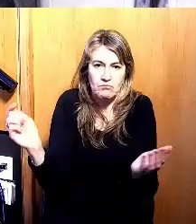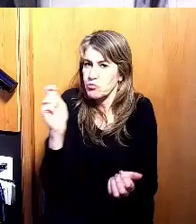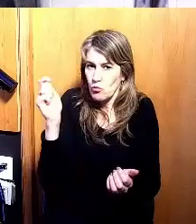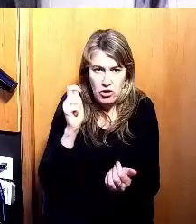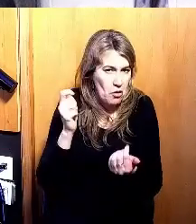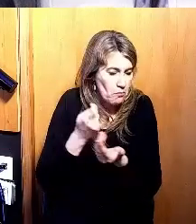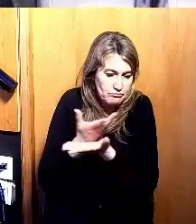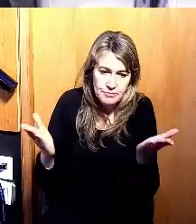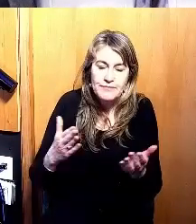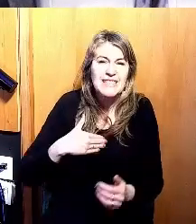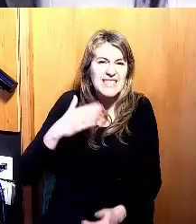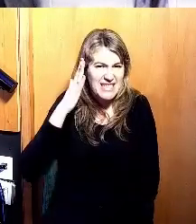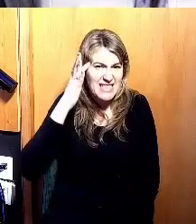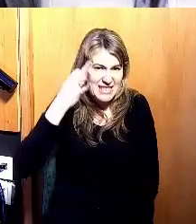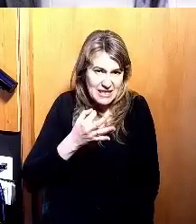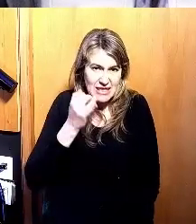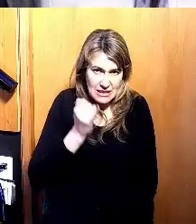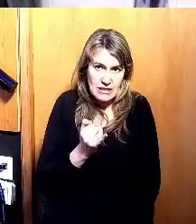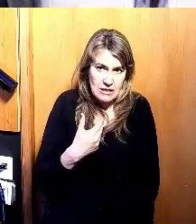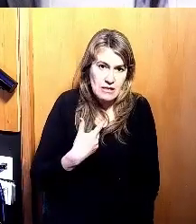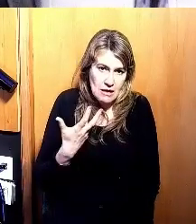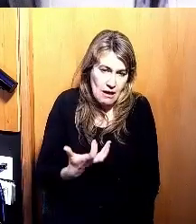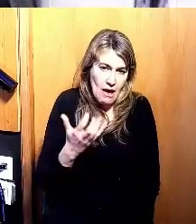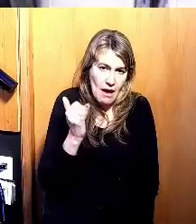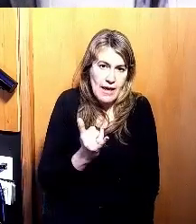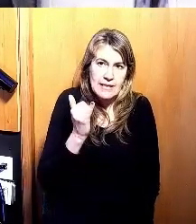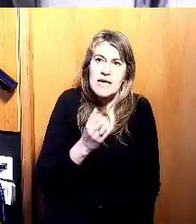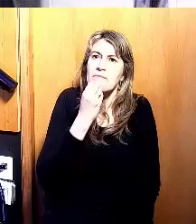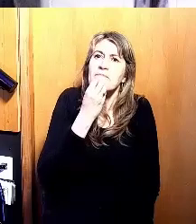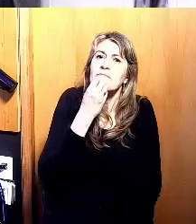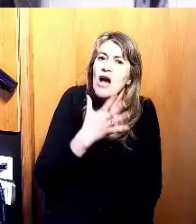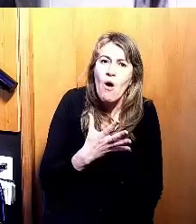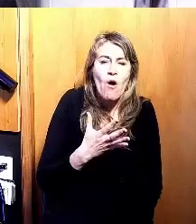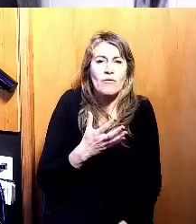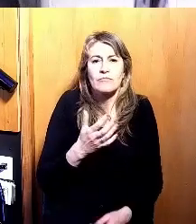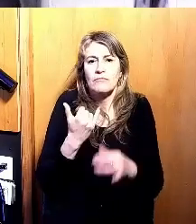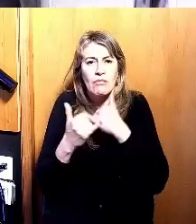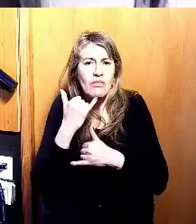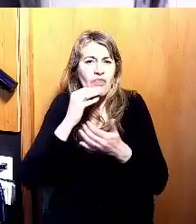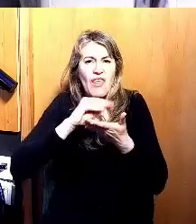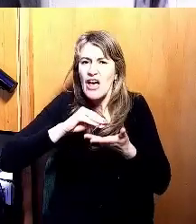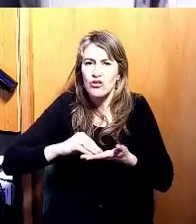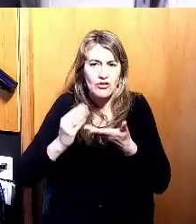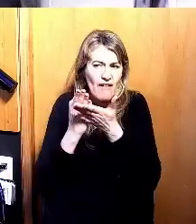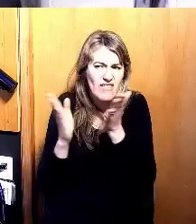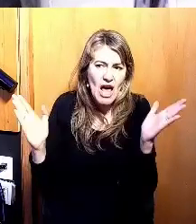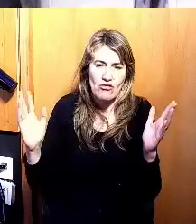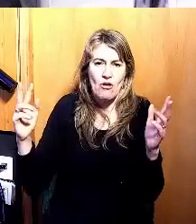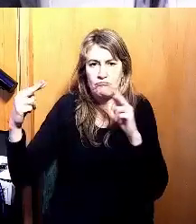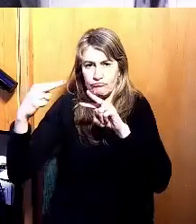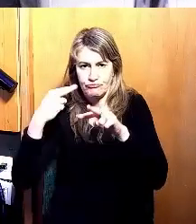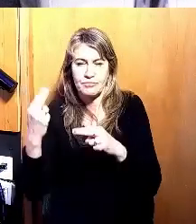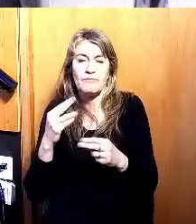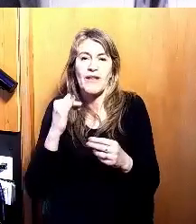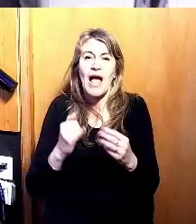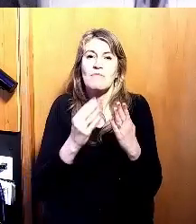Estamos convencidos, la Administración está convencida que enriquece en todos esos aspectos tener los datos abiertos. Hay un programa